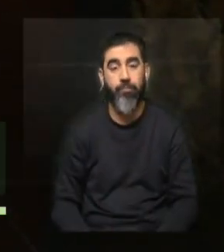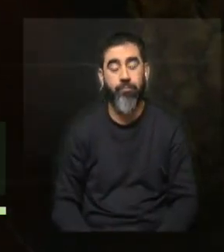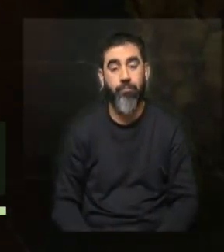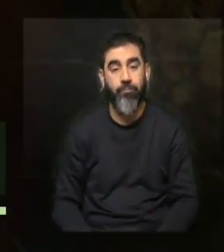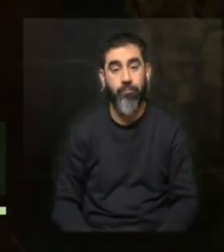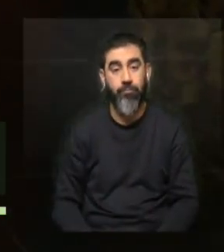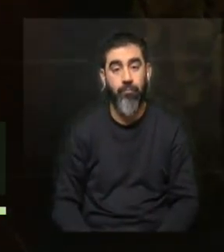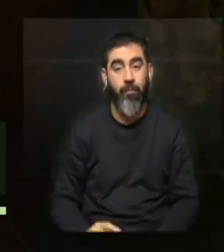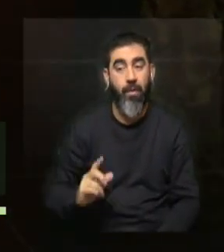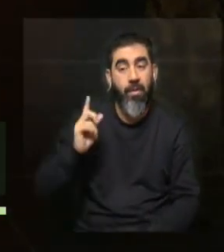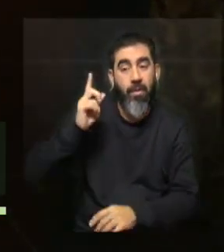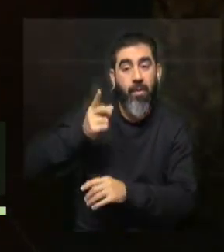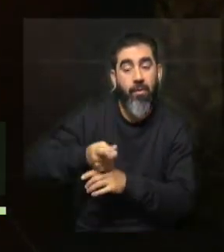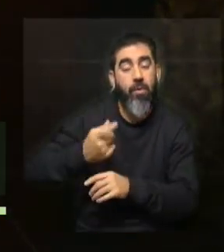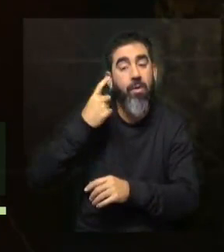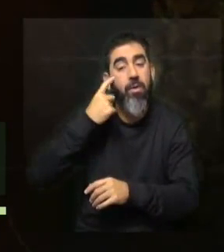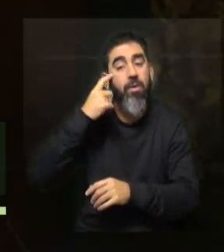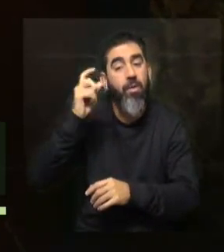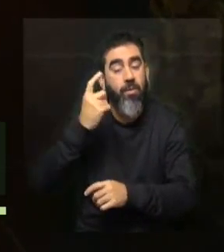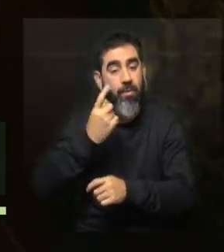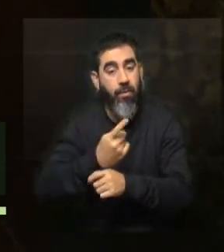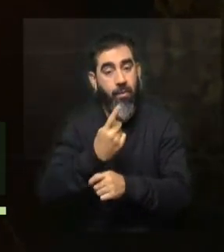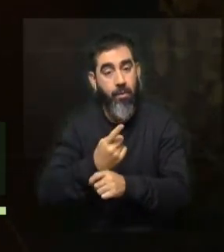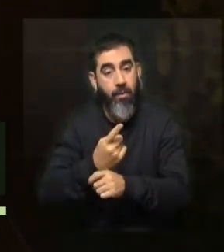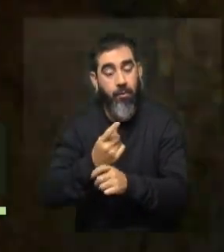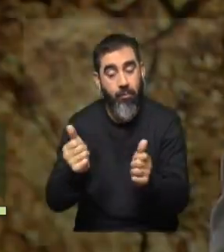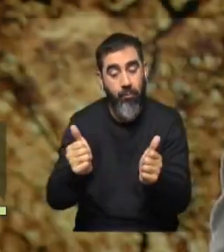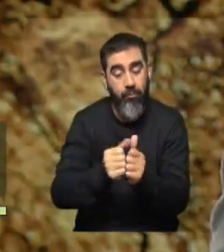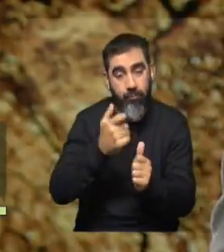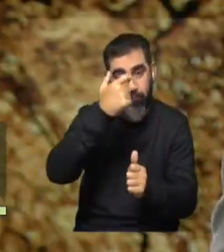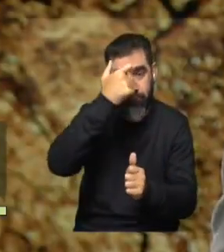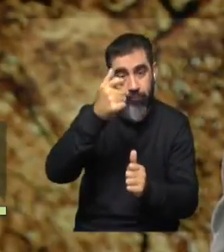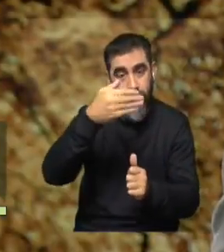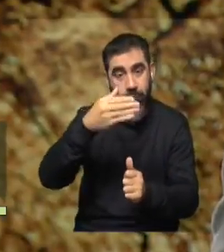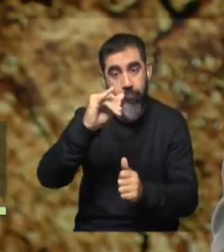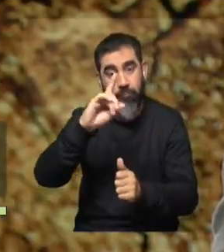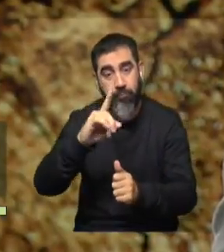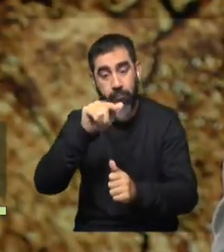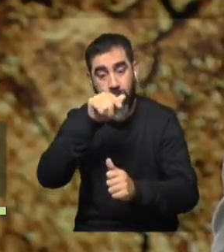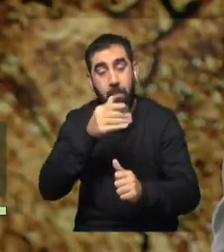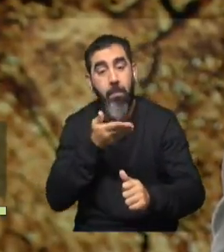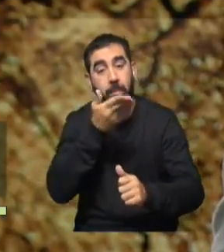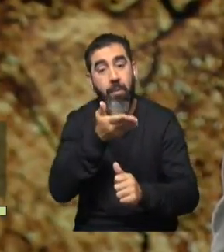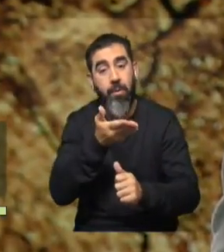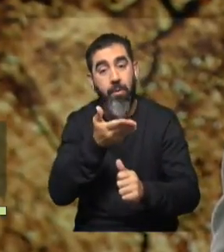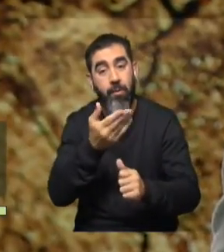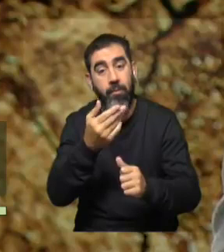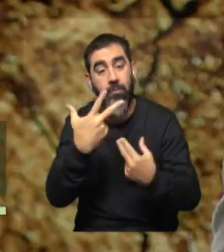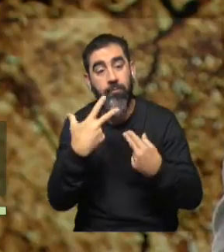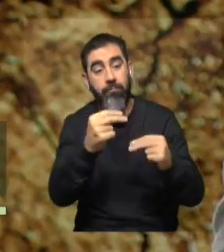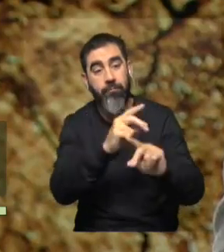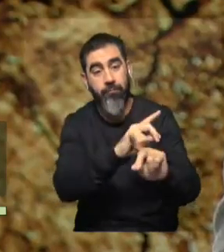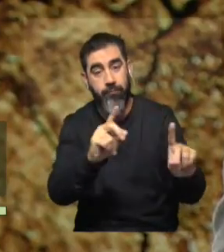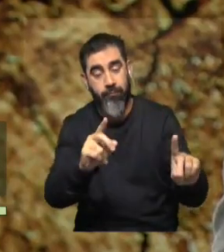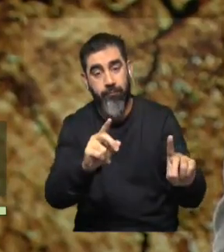definimos una primera idea de Hacia dónde ir junto con los técnicos del bid y ahí es donde pedimos la no objeción esto es importante